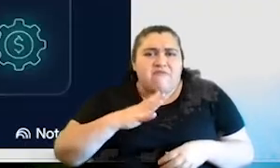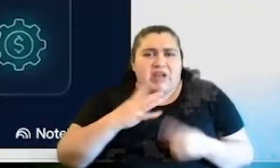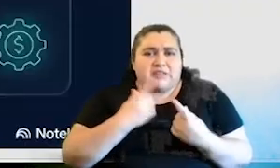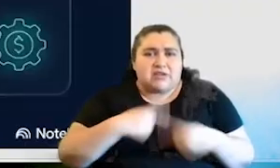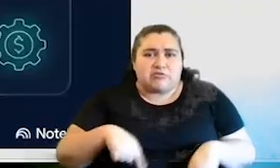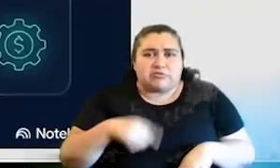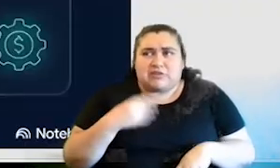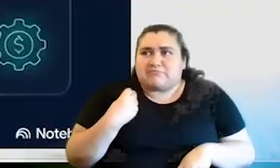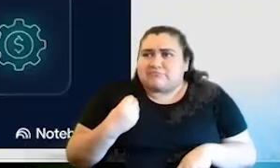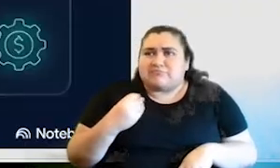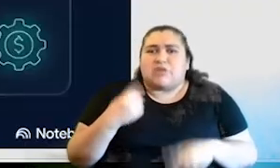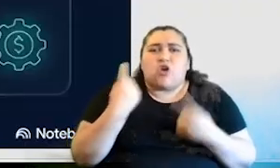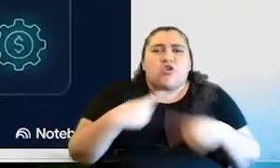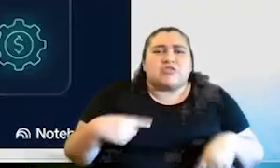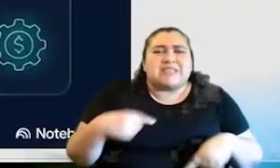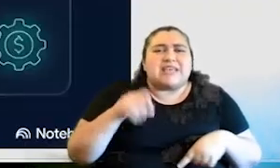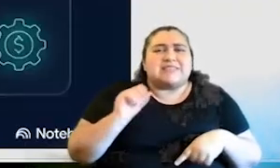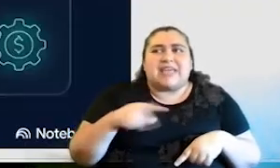4 hijos, no tiene uno.